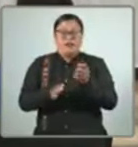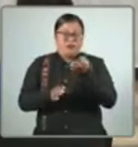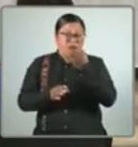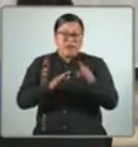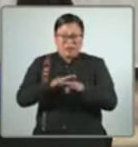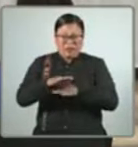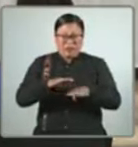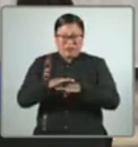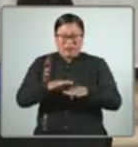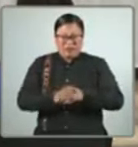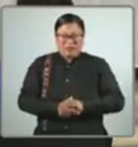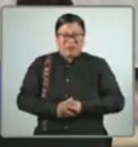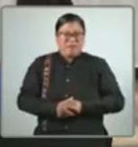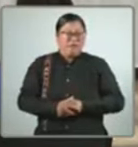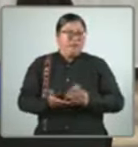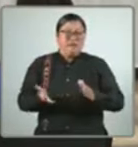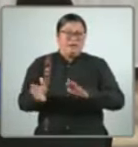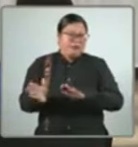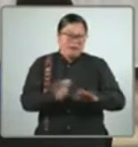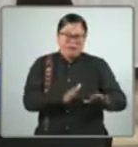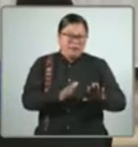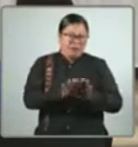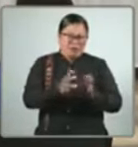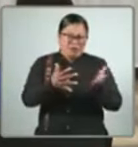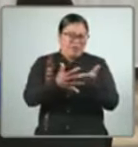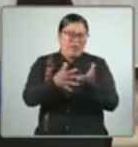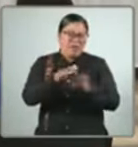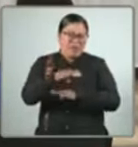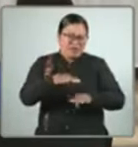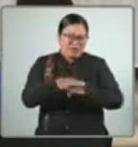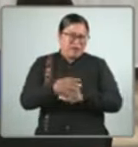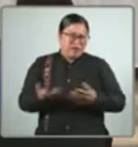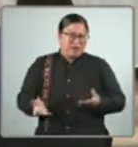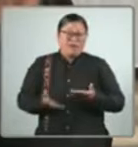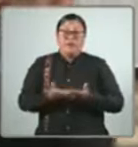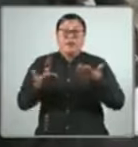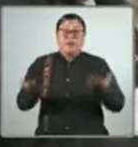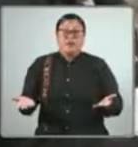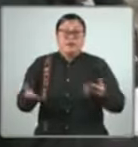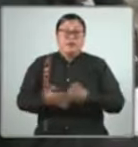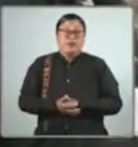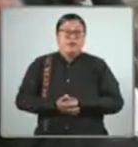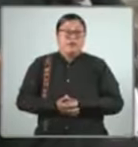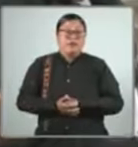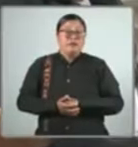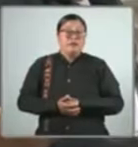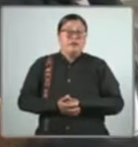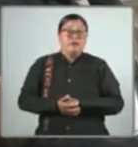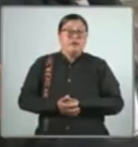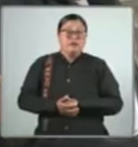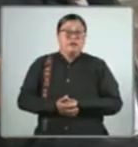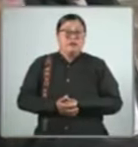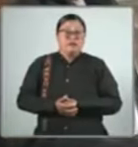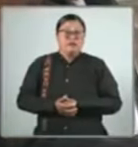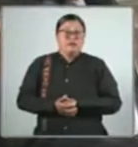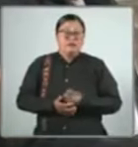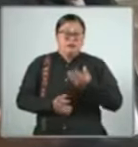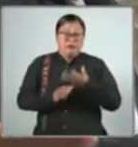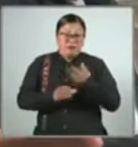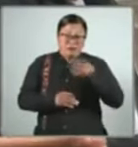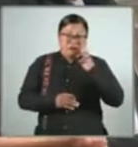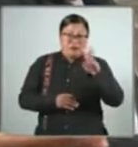¿eh? Dejemos la básica. ¿Hasta dónde? Y, caray, estoy viendo, por